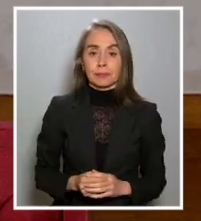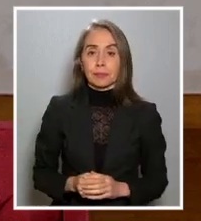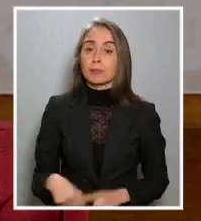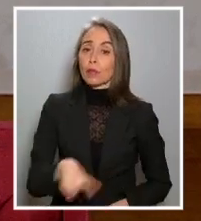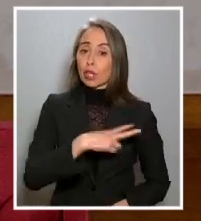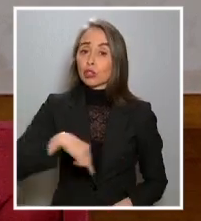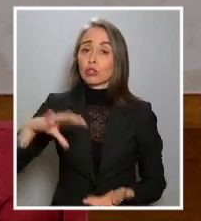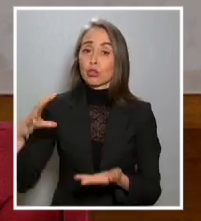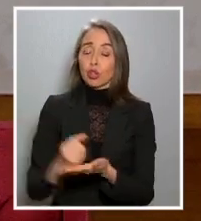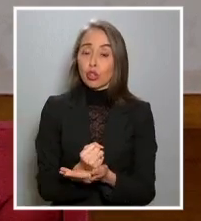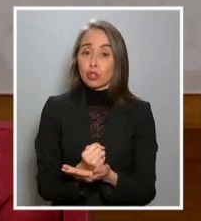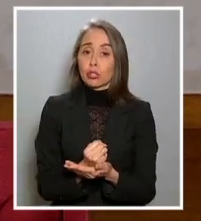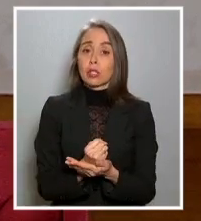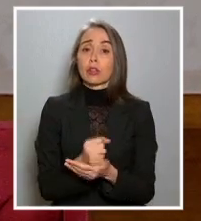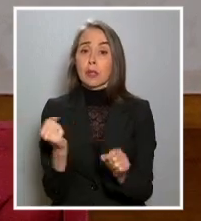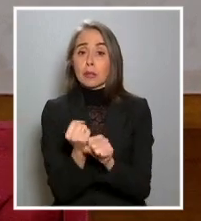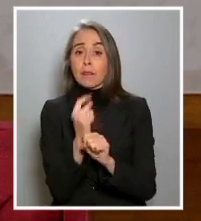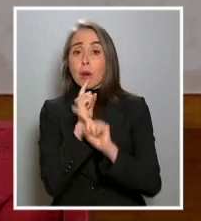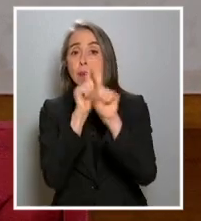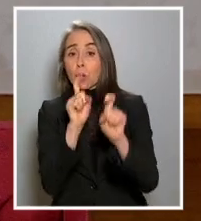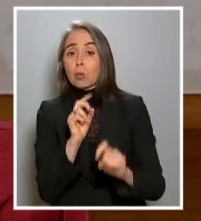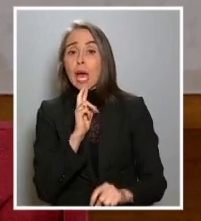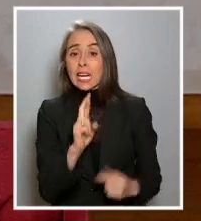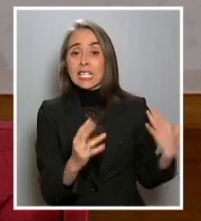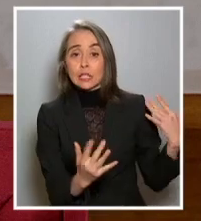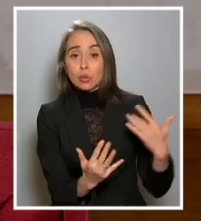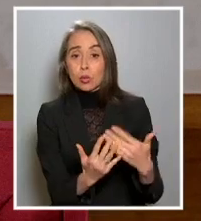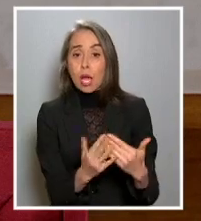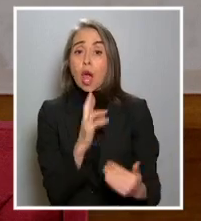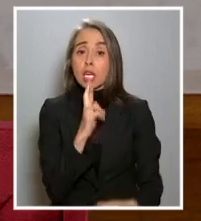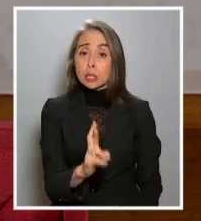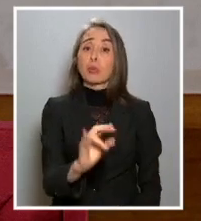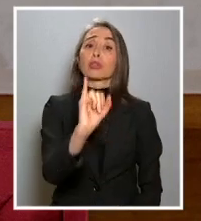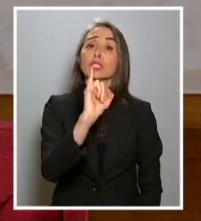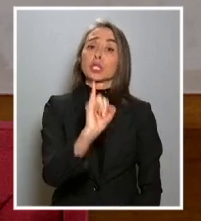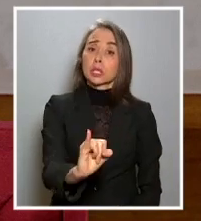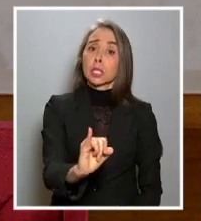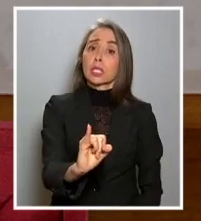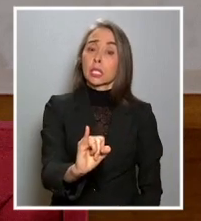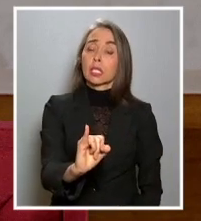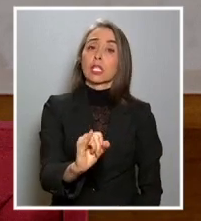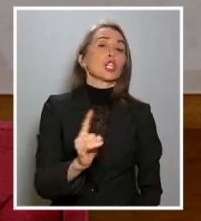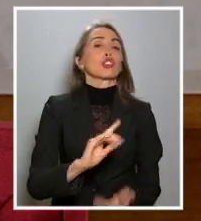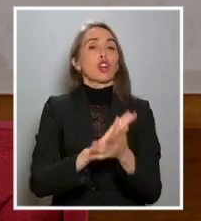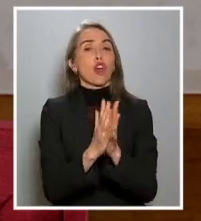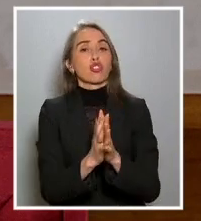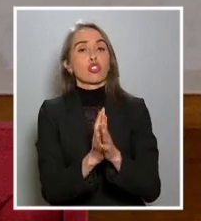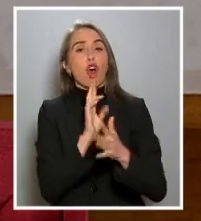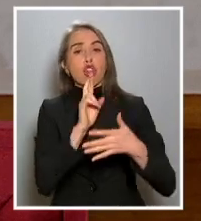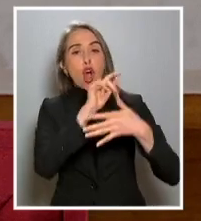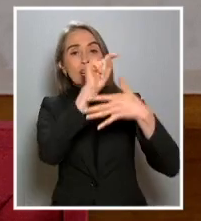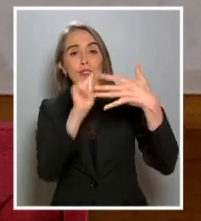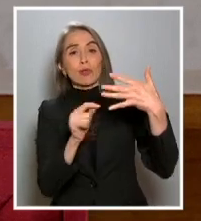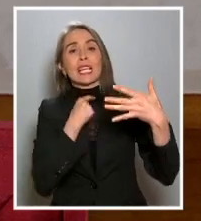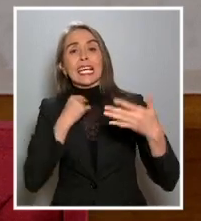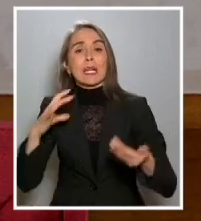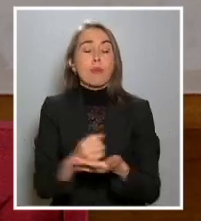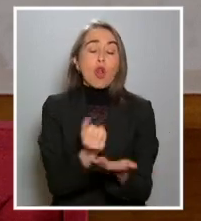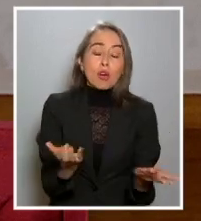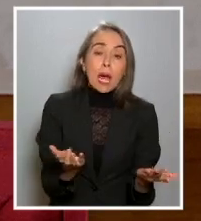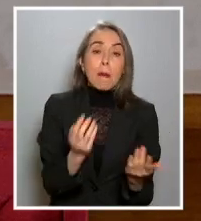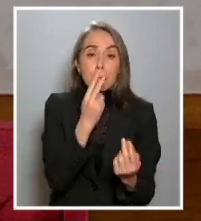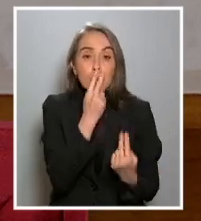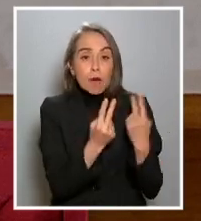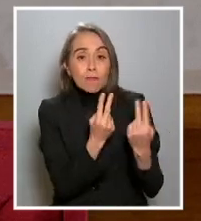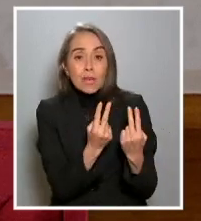¿Hemos conseguido resultados en esta tarea? La respuesta es que sí. No todos los que nos gustaría, por cierto, pero hay signos de